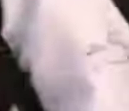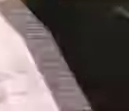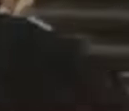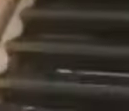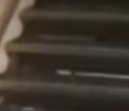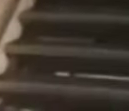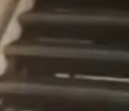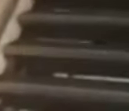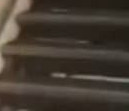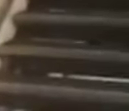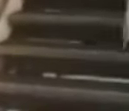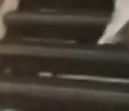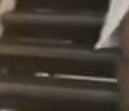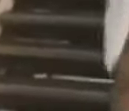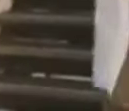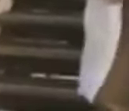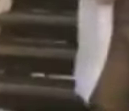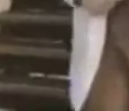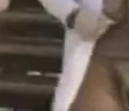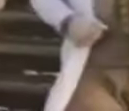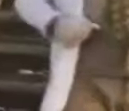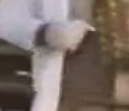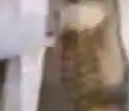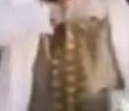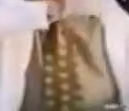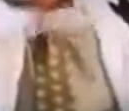después sí